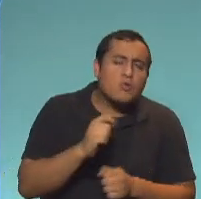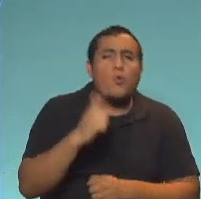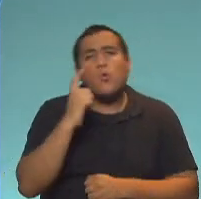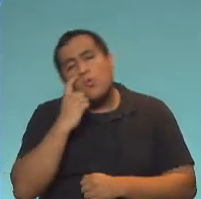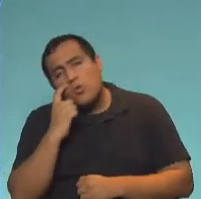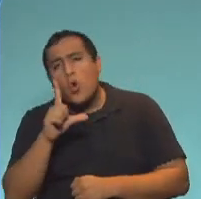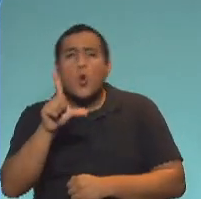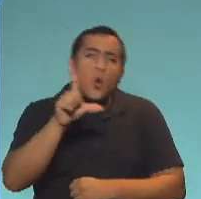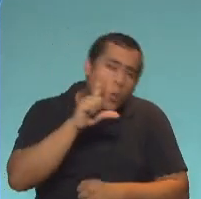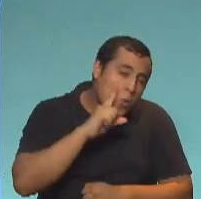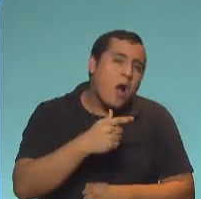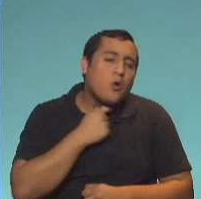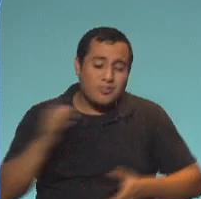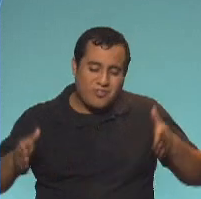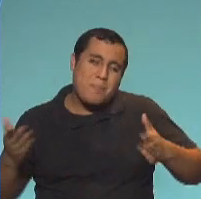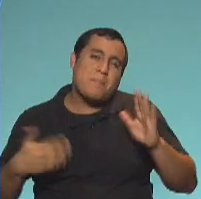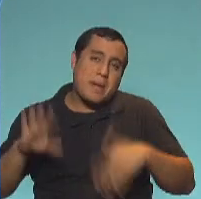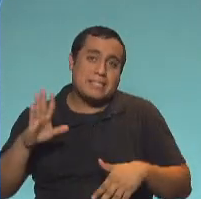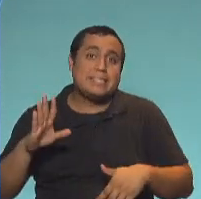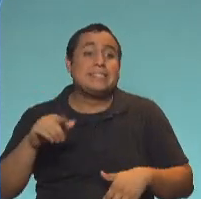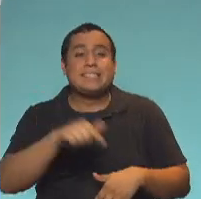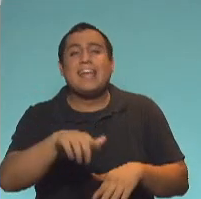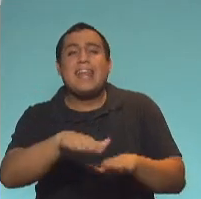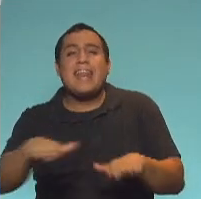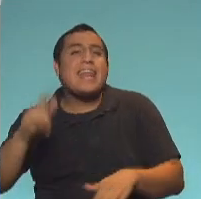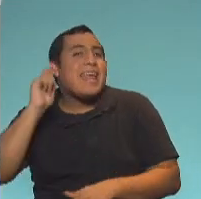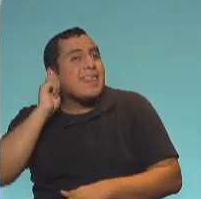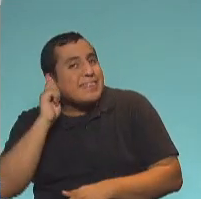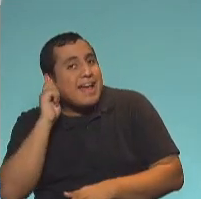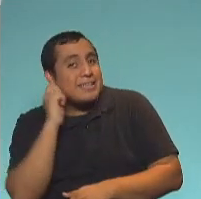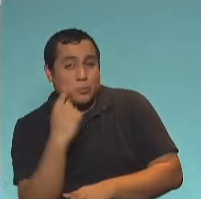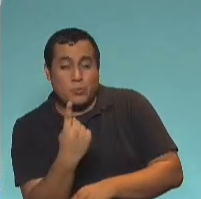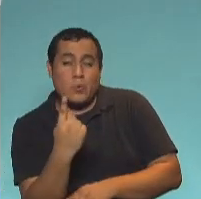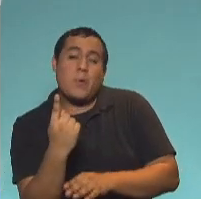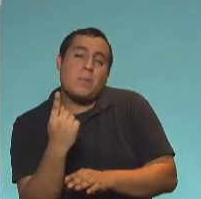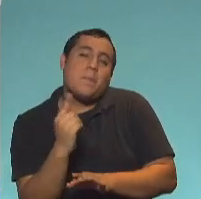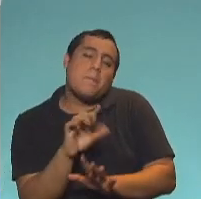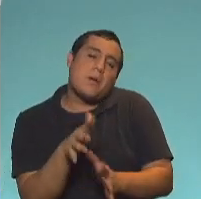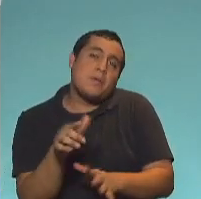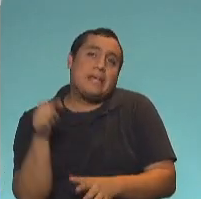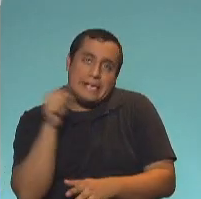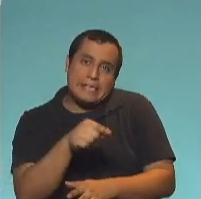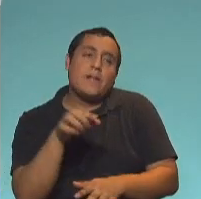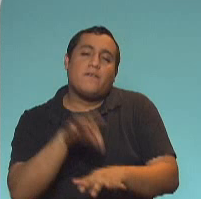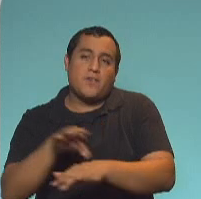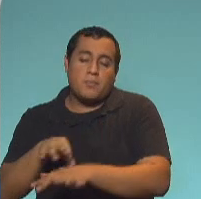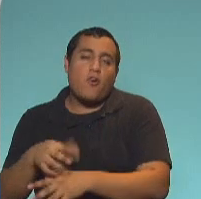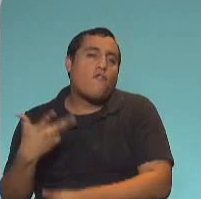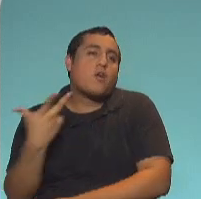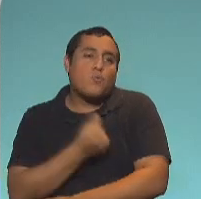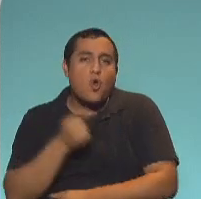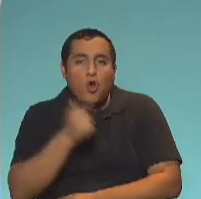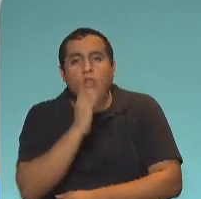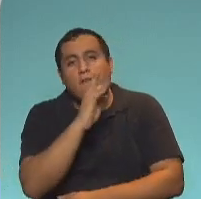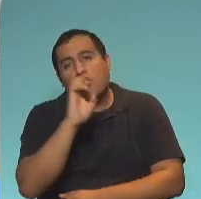más frecuentemente a los menores de un año como dijimos no existe vacuna no existe un